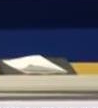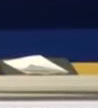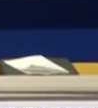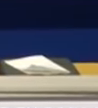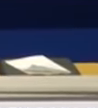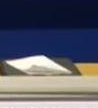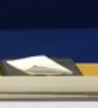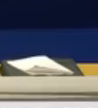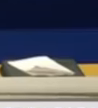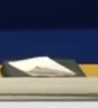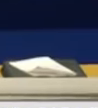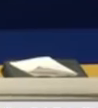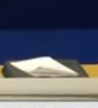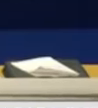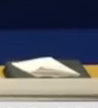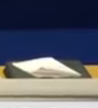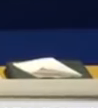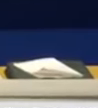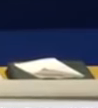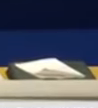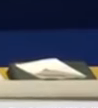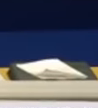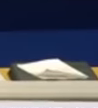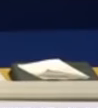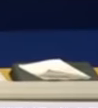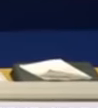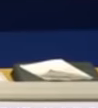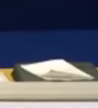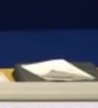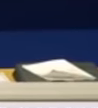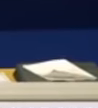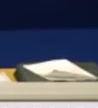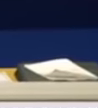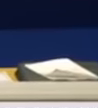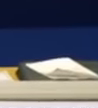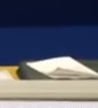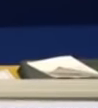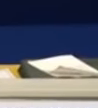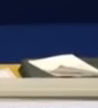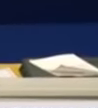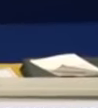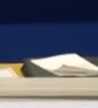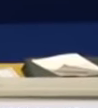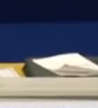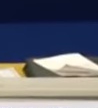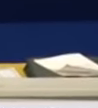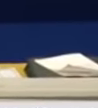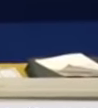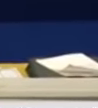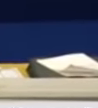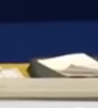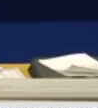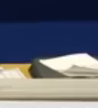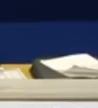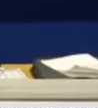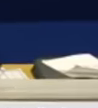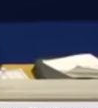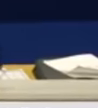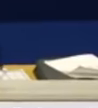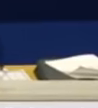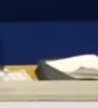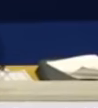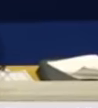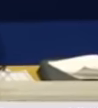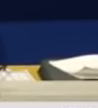transmisión y al pueblo de Cuba que nos sigue cada mañana a esta hora.